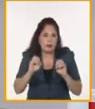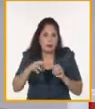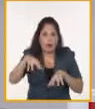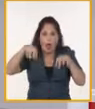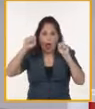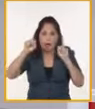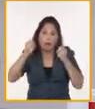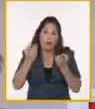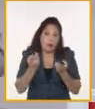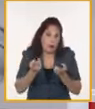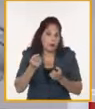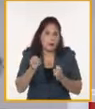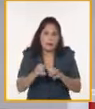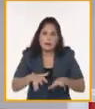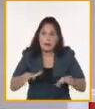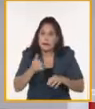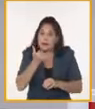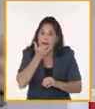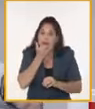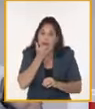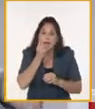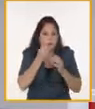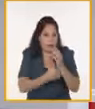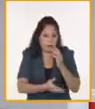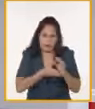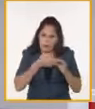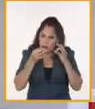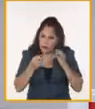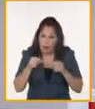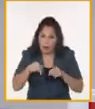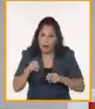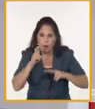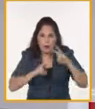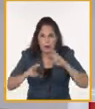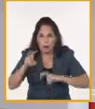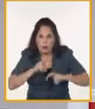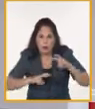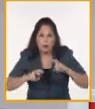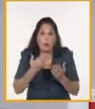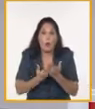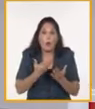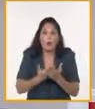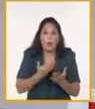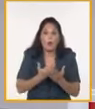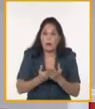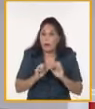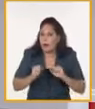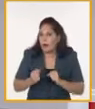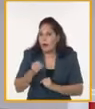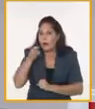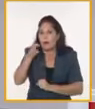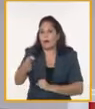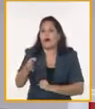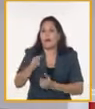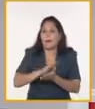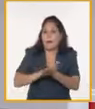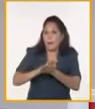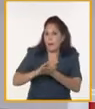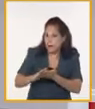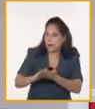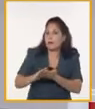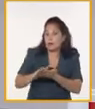de de de de situaciones que son reales hay investigaciones que a veces y comprobaciones que hay que hacer permisos que hay que emitir para hacer